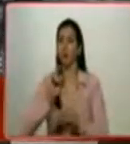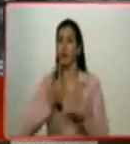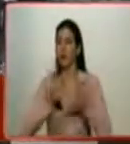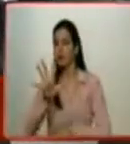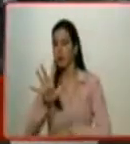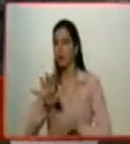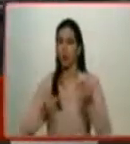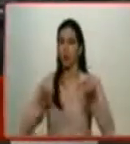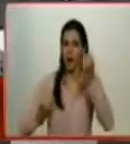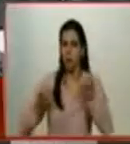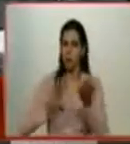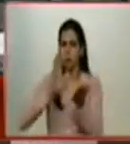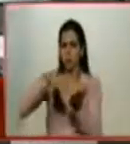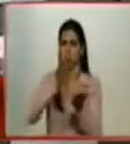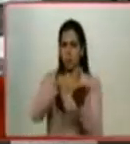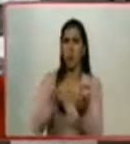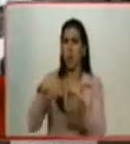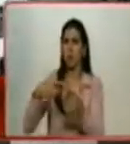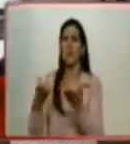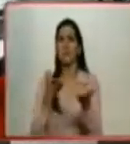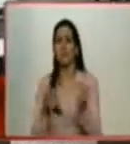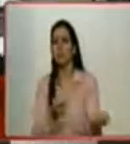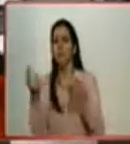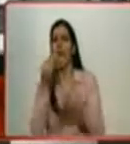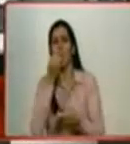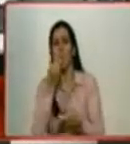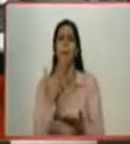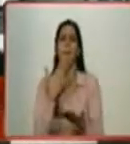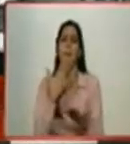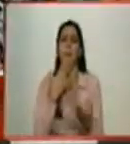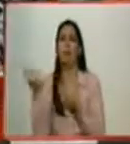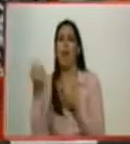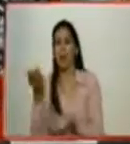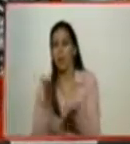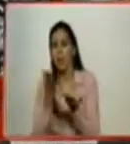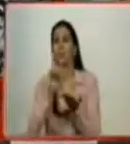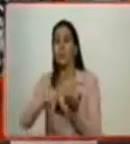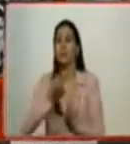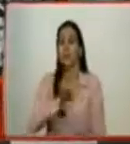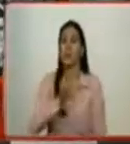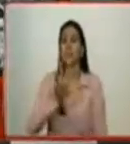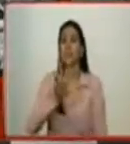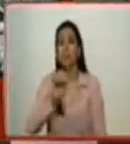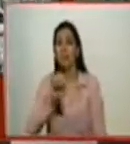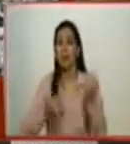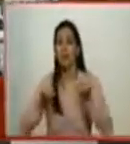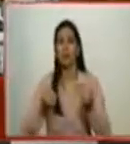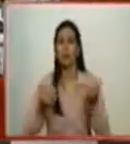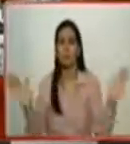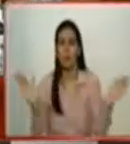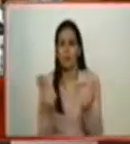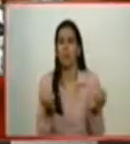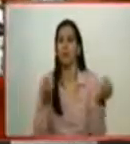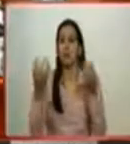117 vehículos tipo 350 para servicios como traslado de alimentos a las escuelas, además de 230 vehículos livianos asignados